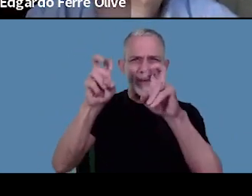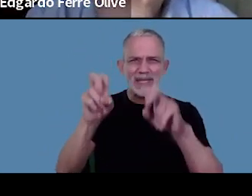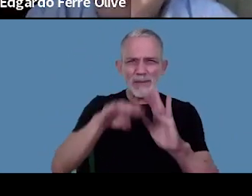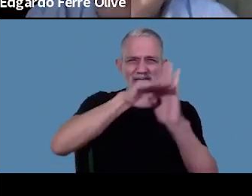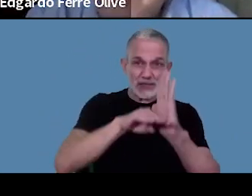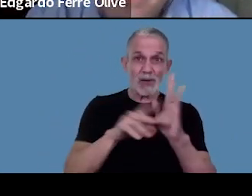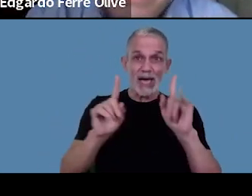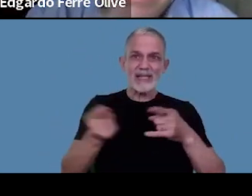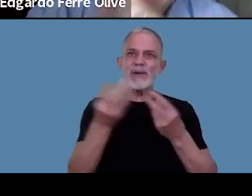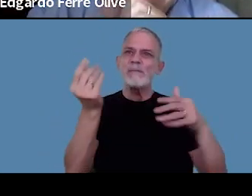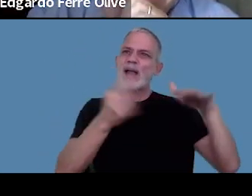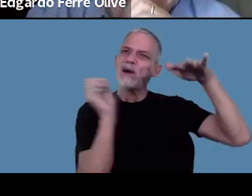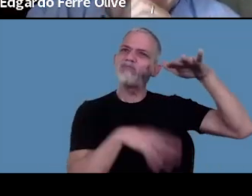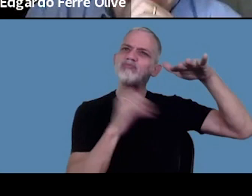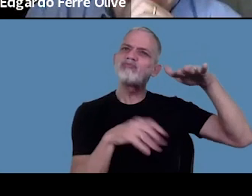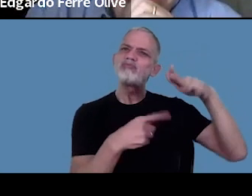verdes climáticos.